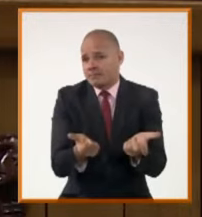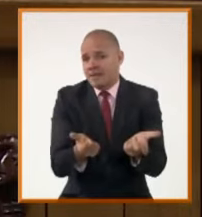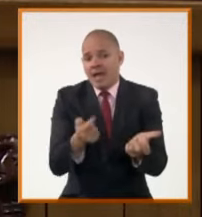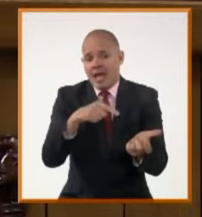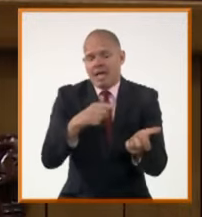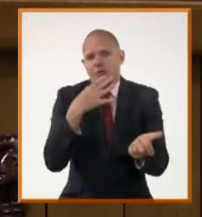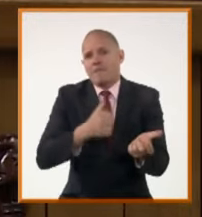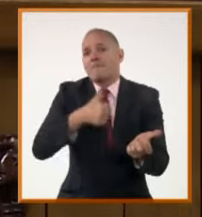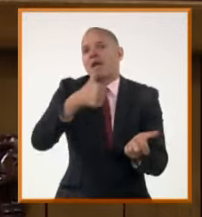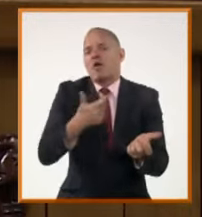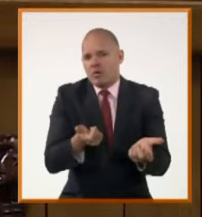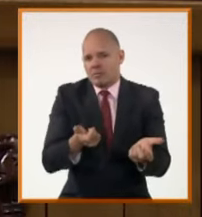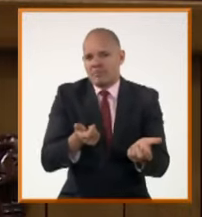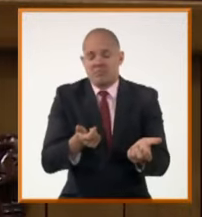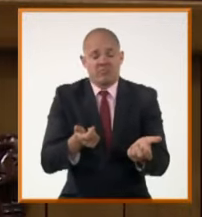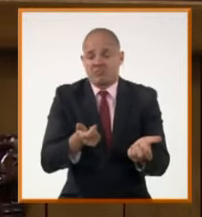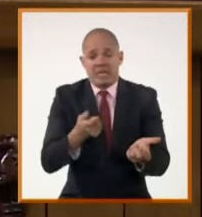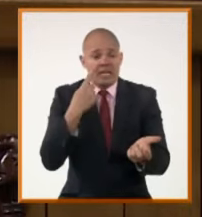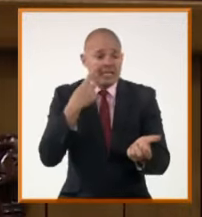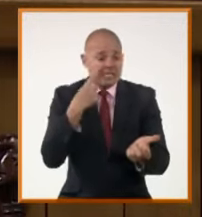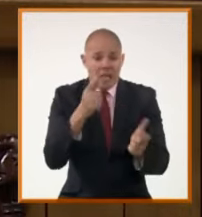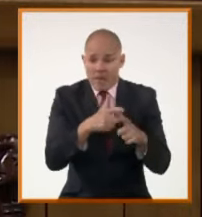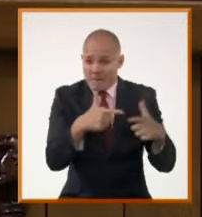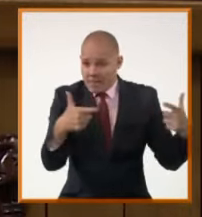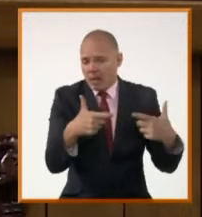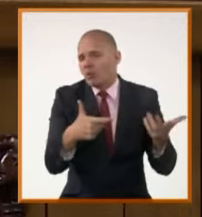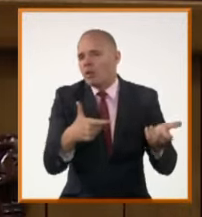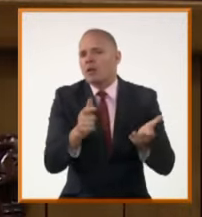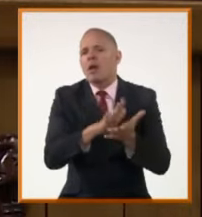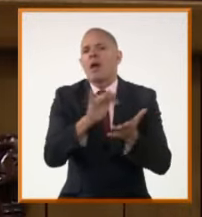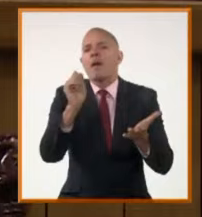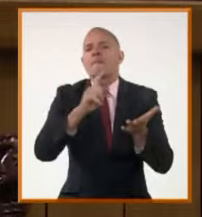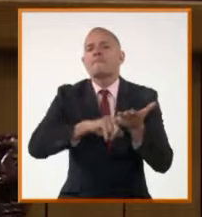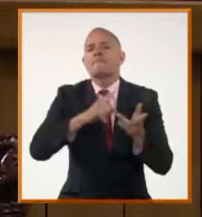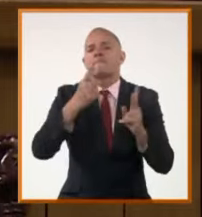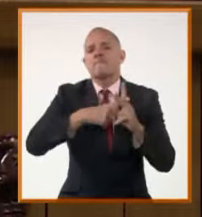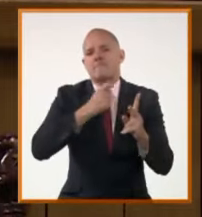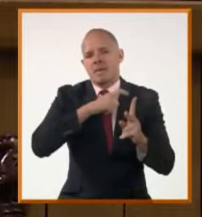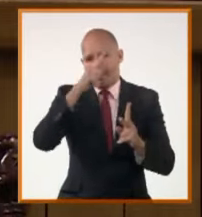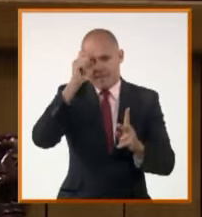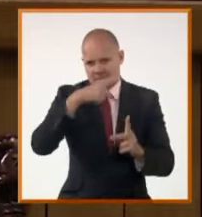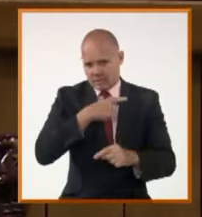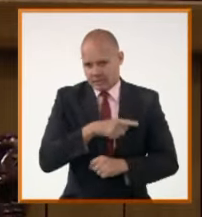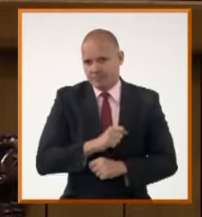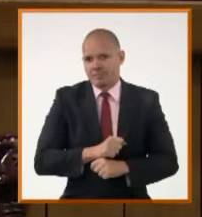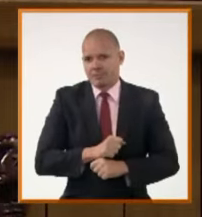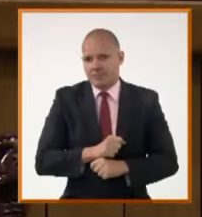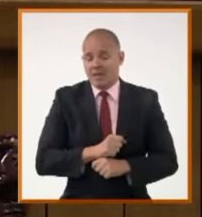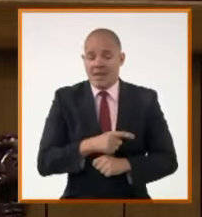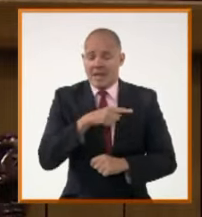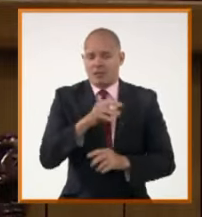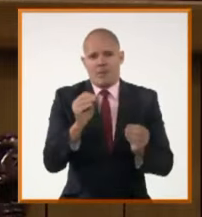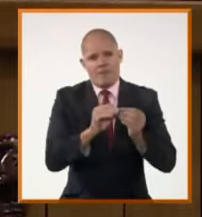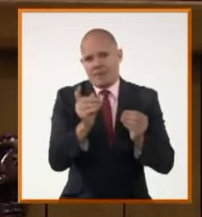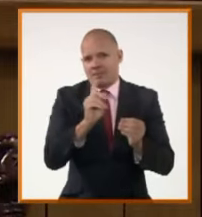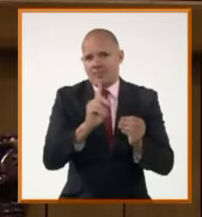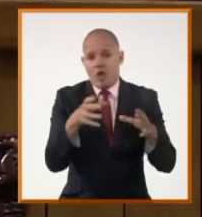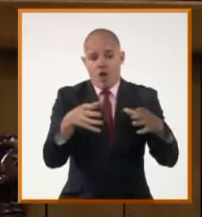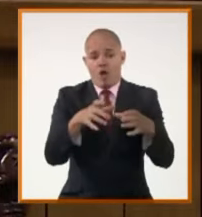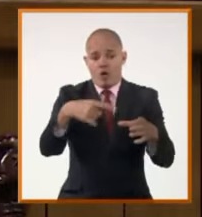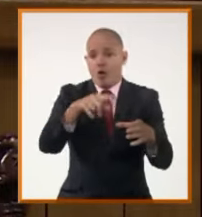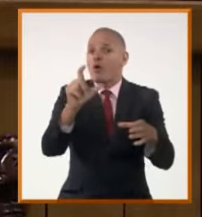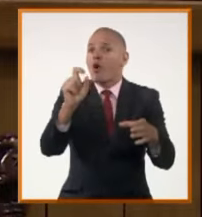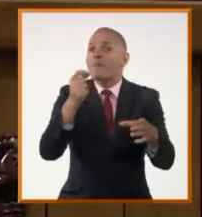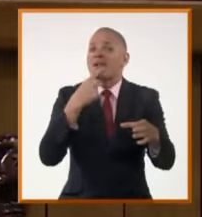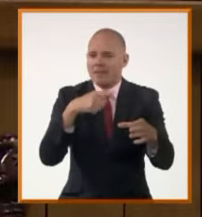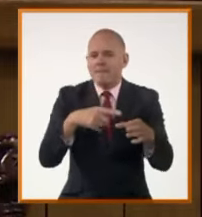dueño. Entonces, son temas que nosotros debemos buscar. E incluso en las normas, en determinadas cosas, habrá que priorizar al